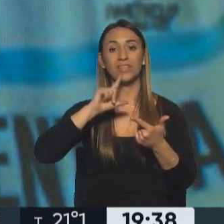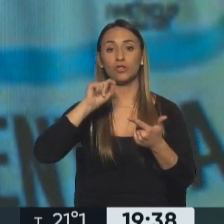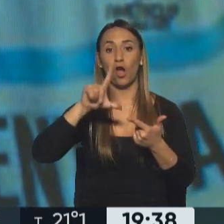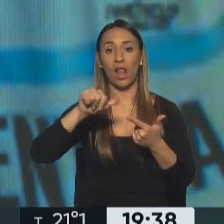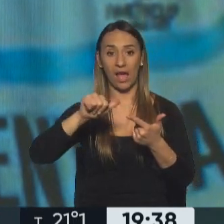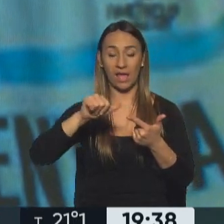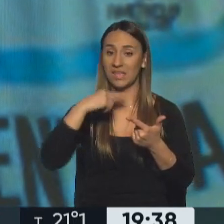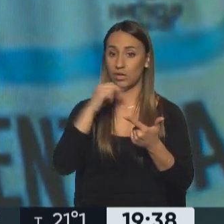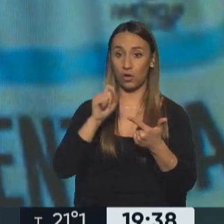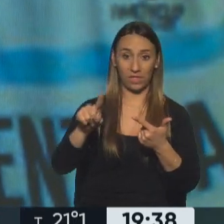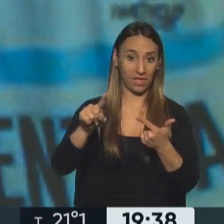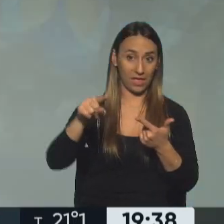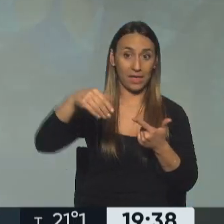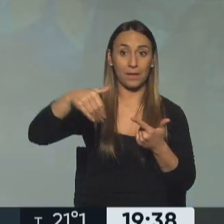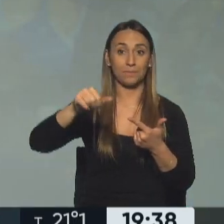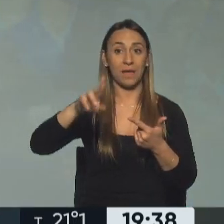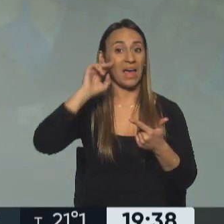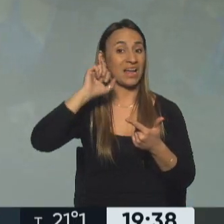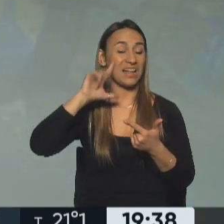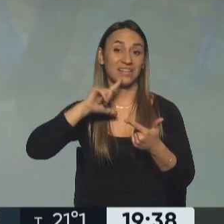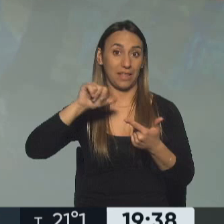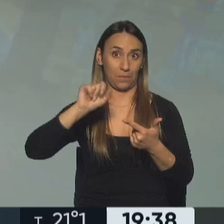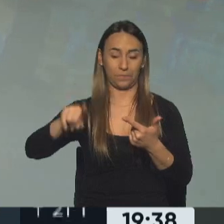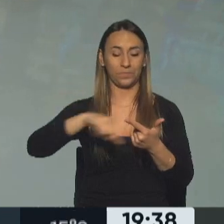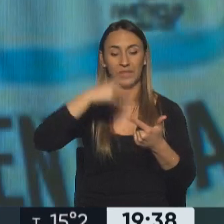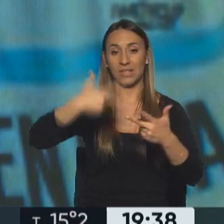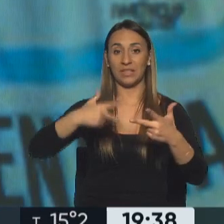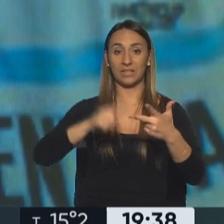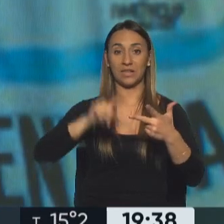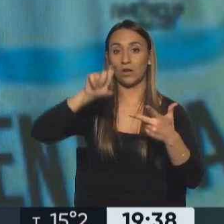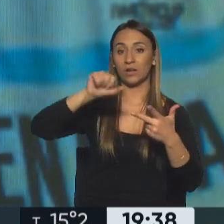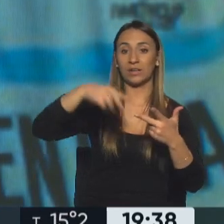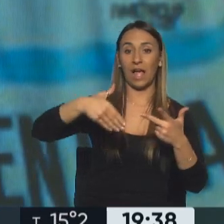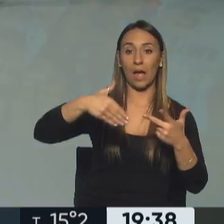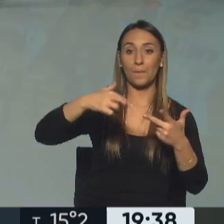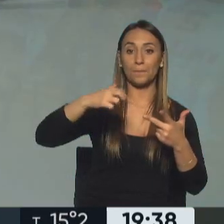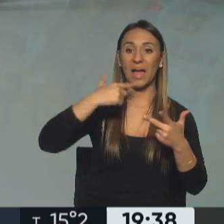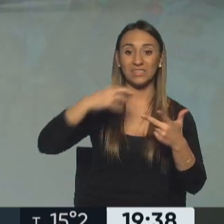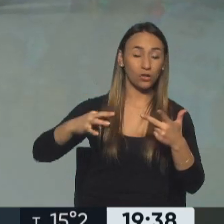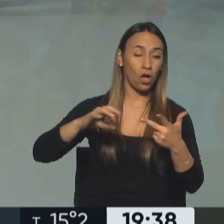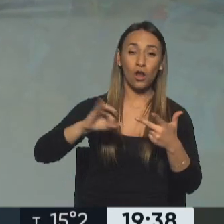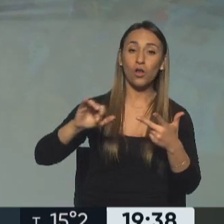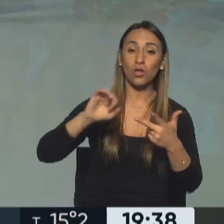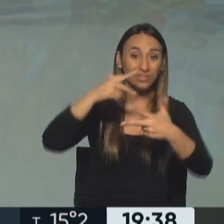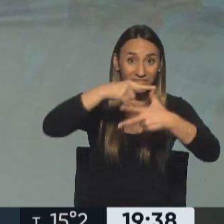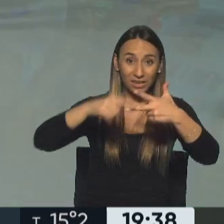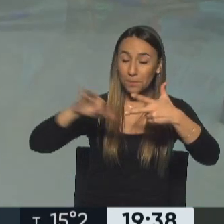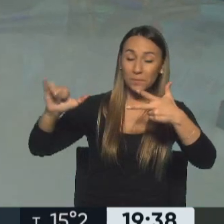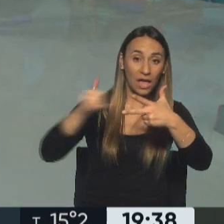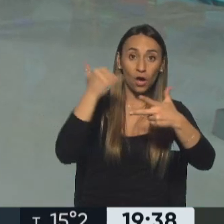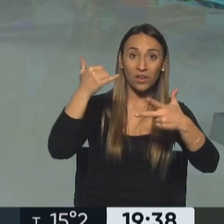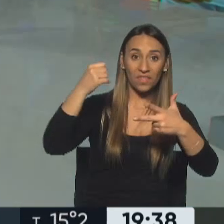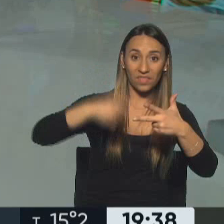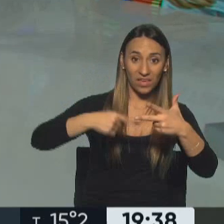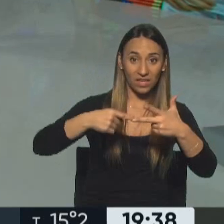de Margarita. De Margarita. Y el tercero, Campazzo. O sea, los tres mejores del torneo fueron los